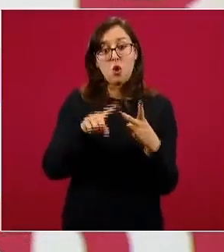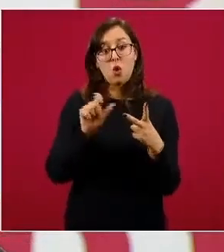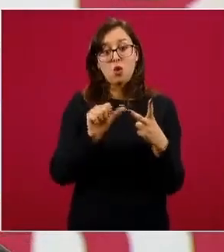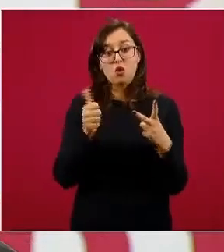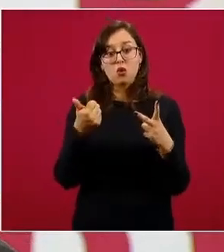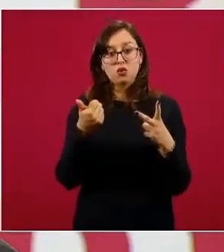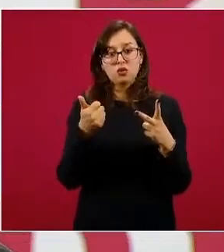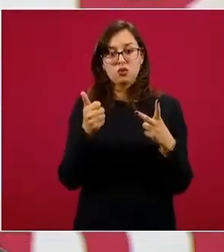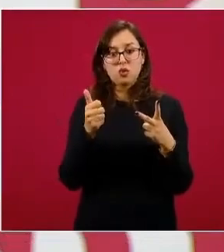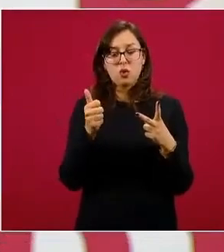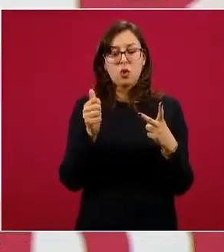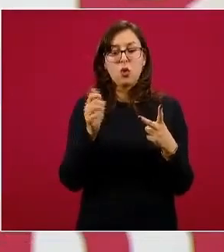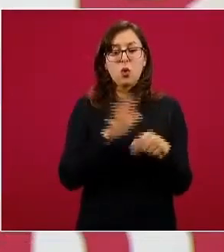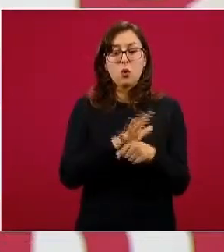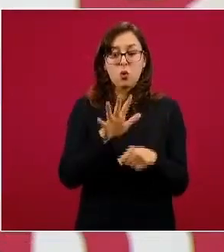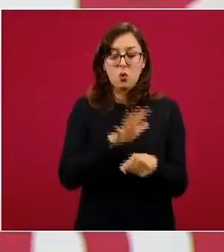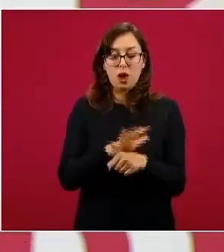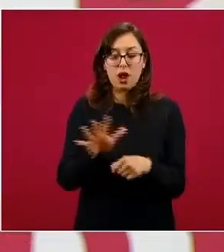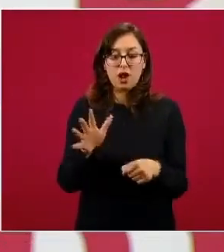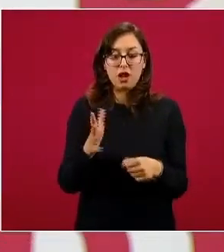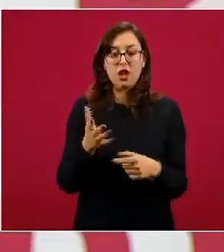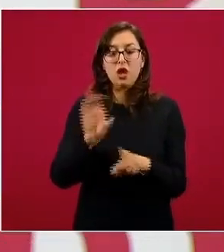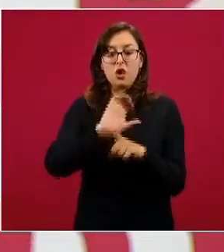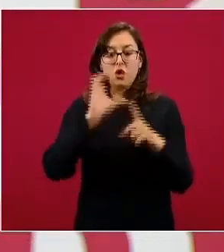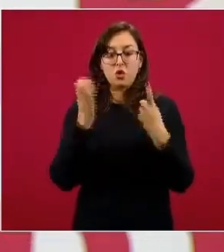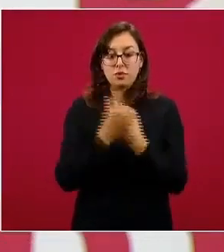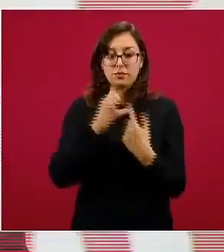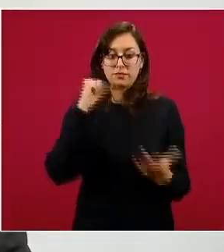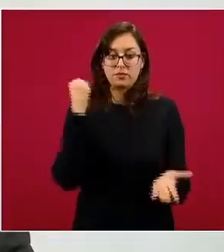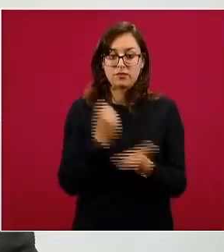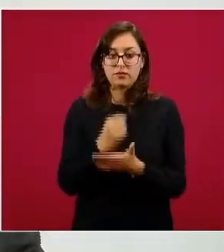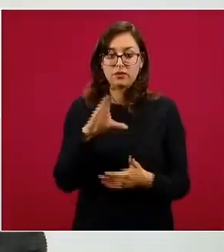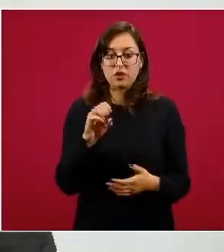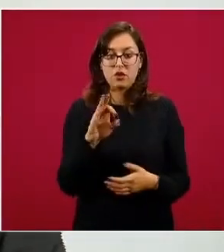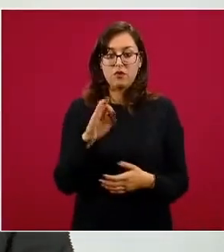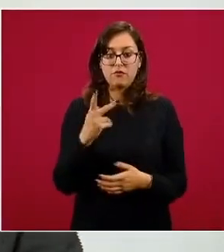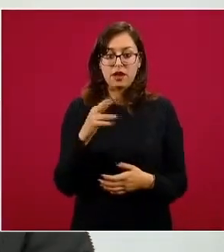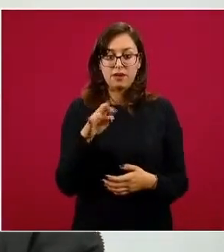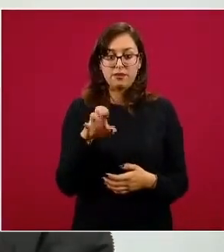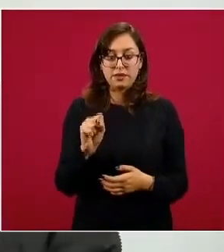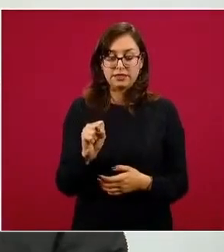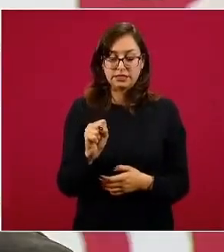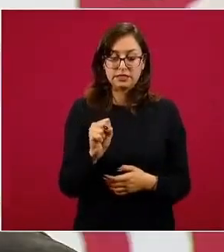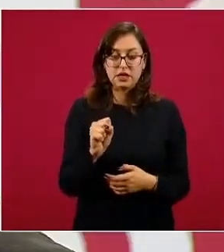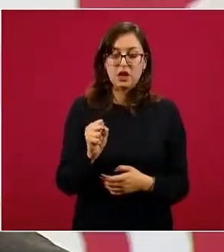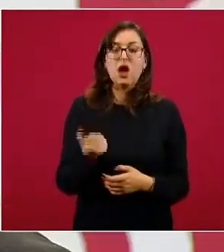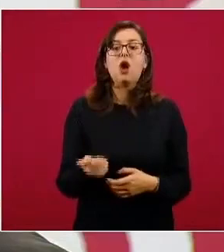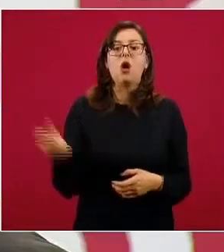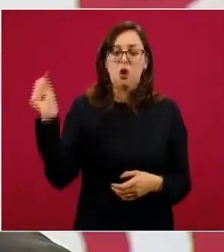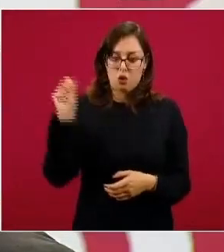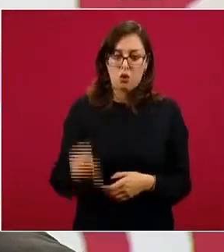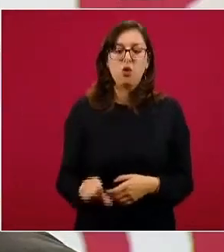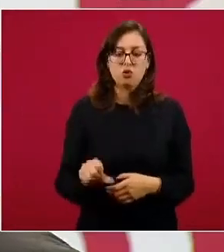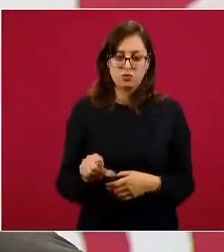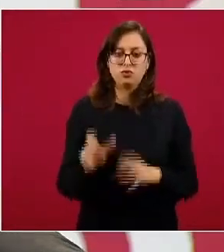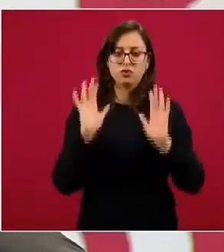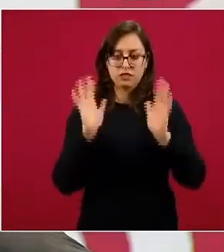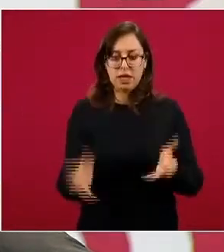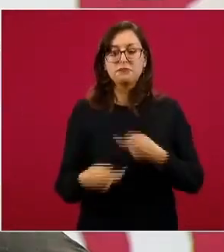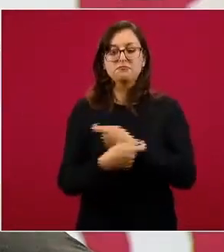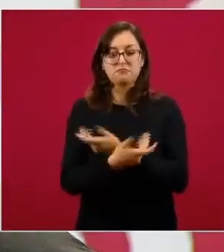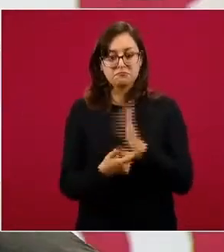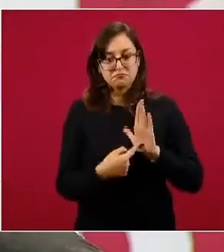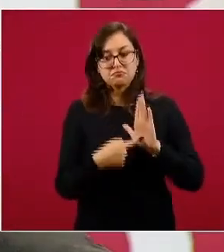la autorización por parte de la Comisión de Autorización Sanitaria de COFEPRIS. Hoy, por cierto, se presentaron